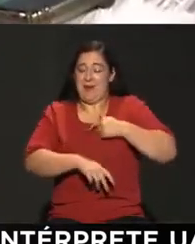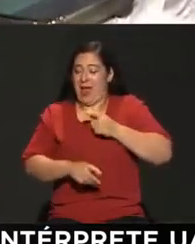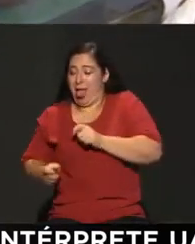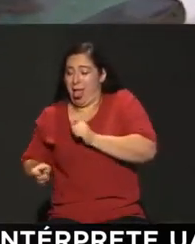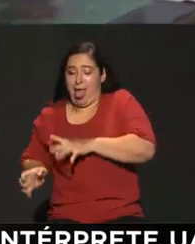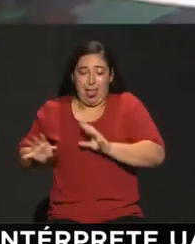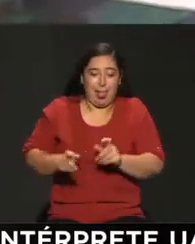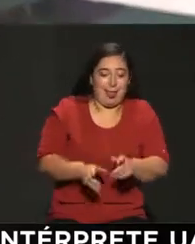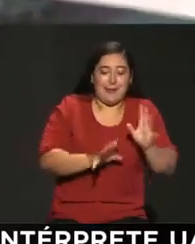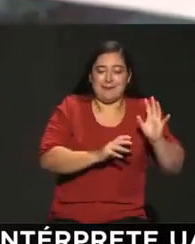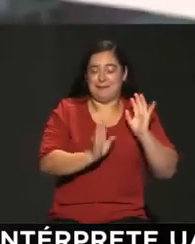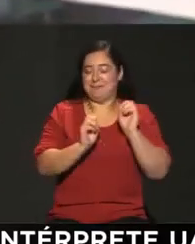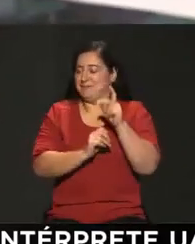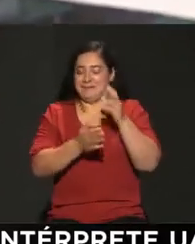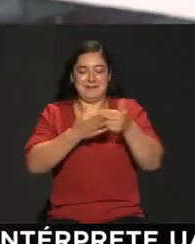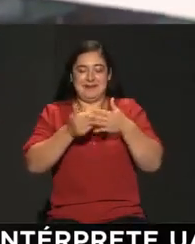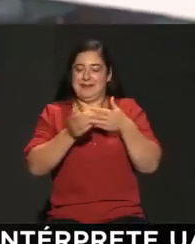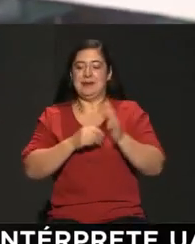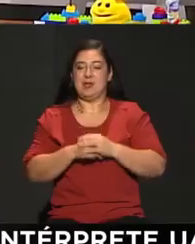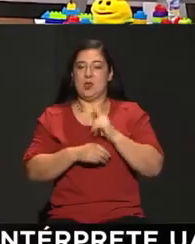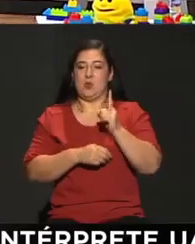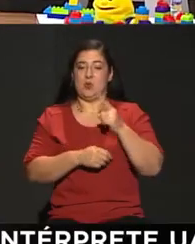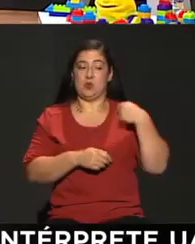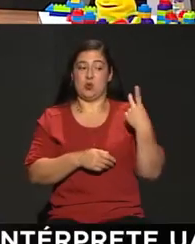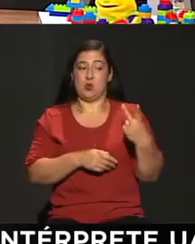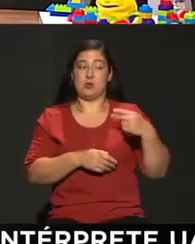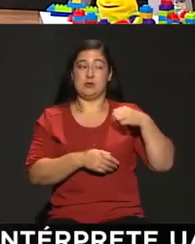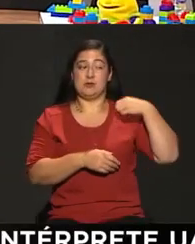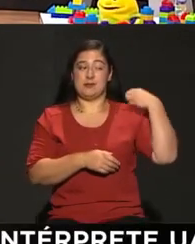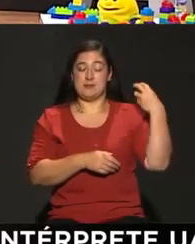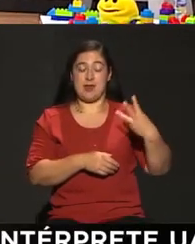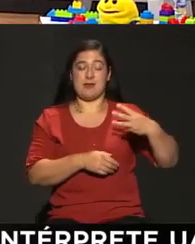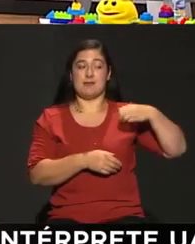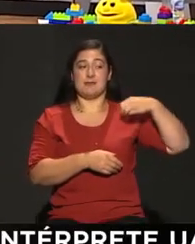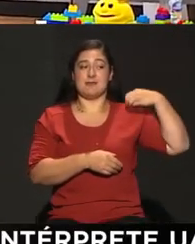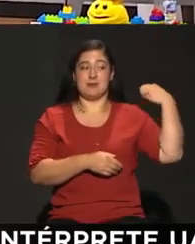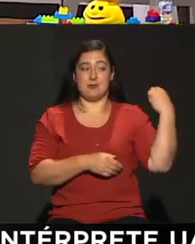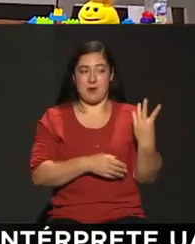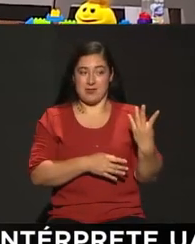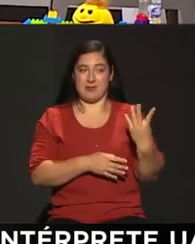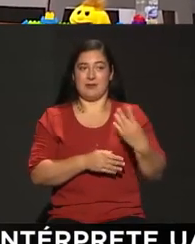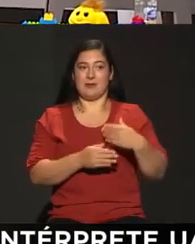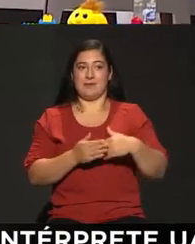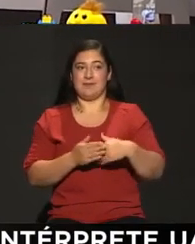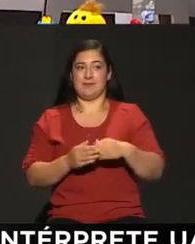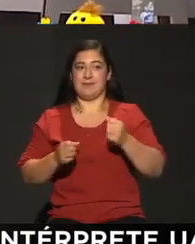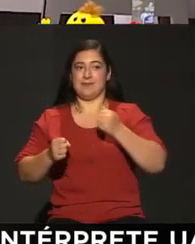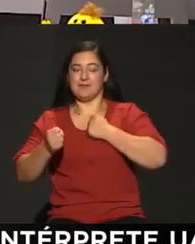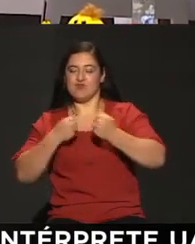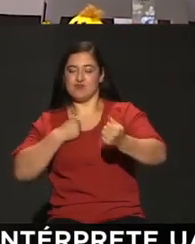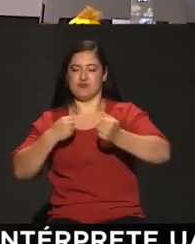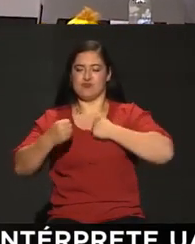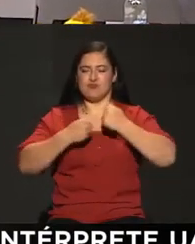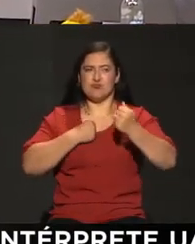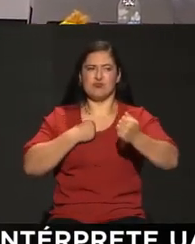no importa. Ahí va, cuento. Uno, dos, tres, cuatro.